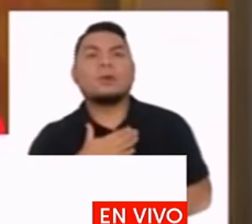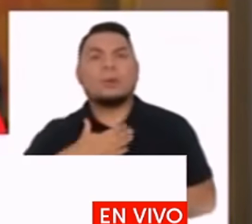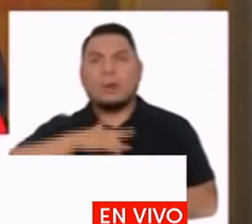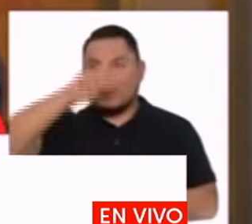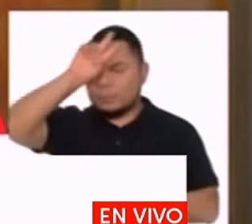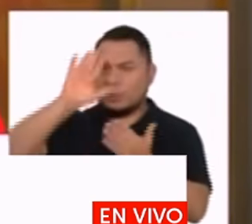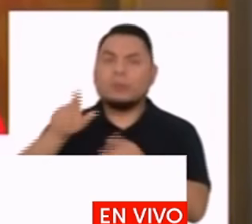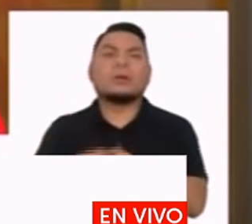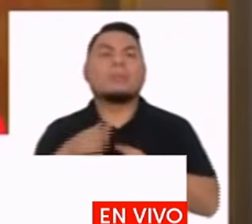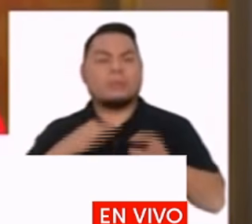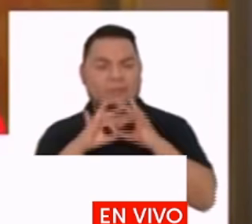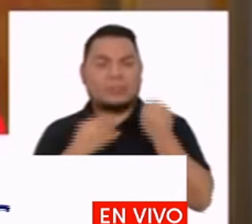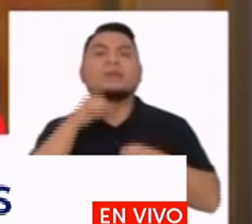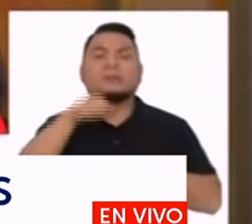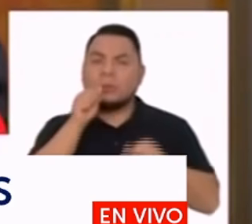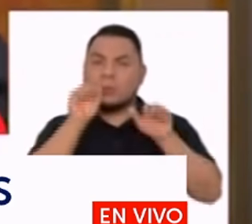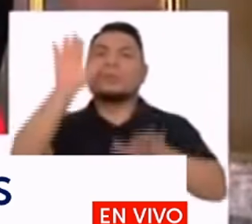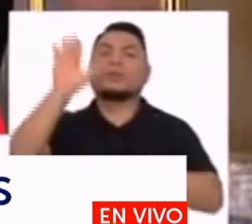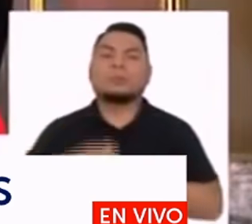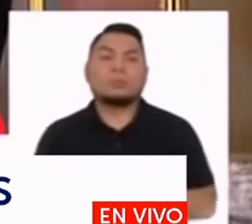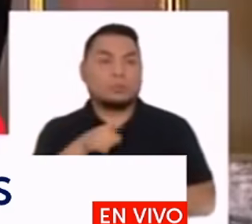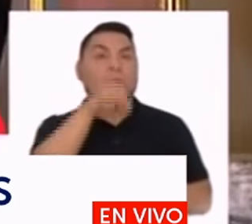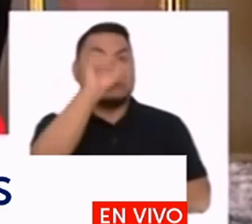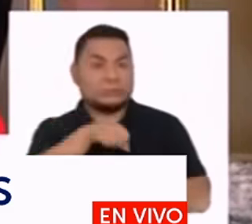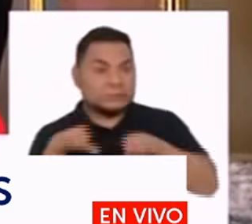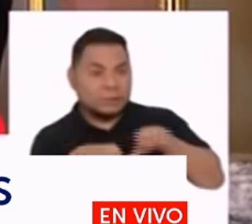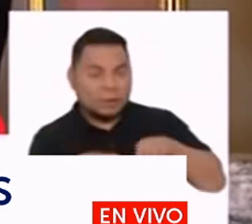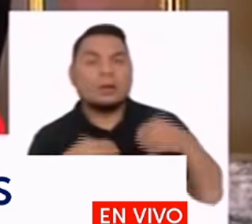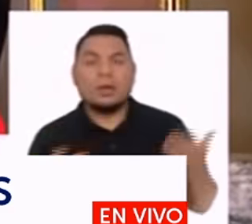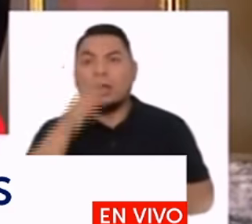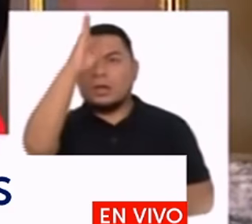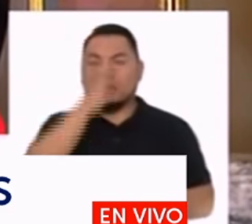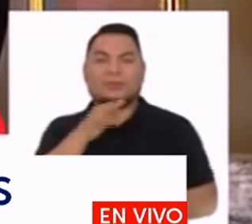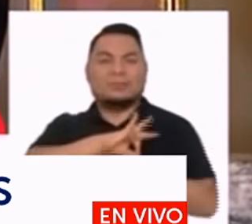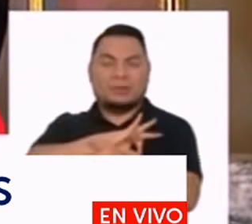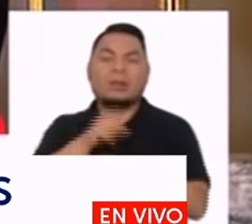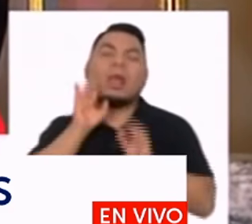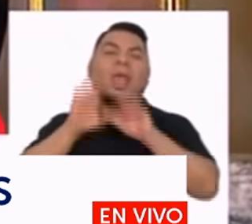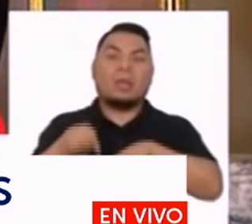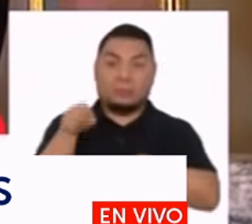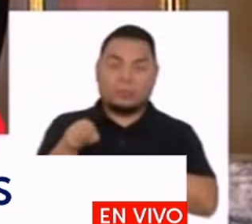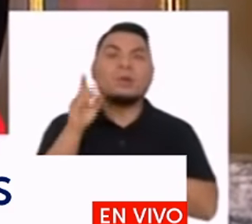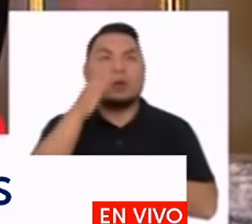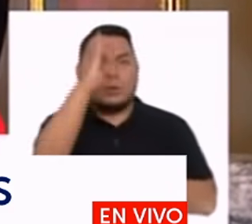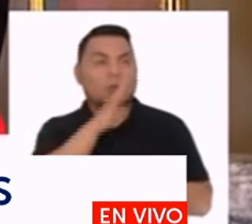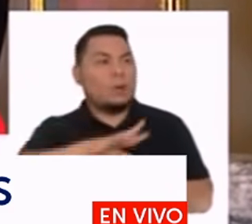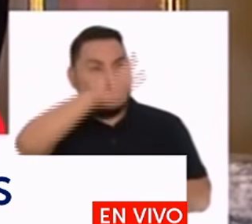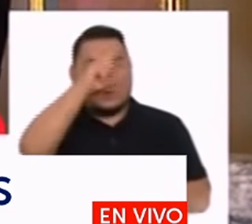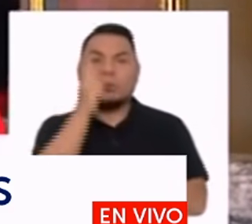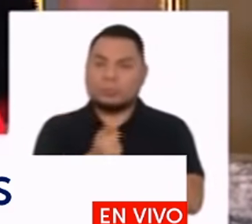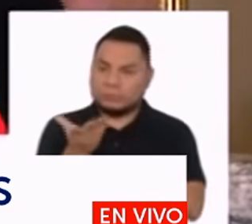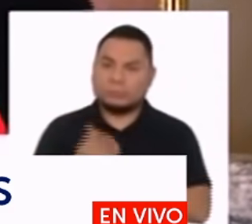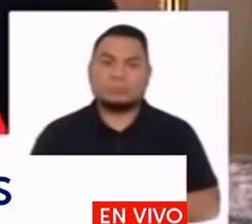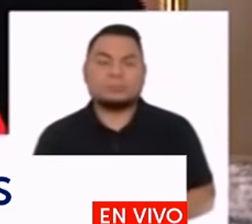mi patria y por mi familia, sí, juro. Si así lo hicieres, que Dios os premie, y si no, él y la patria os